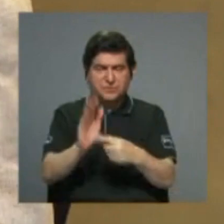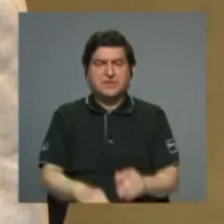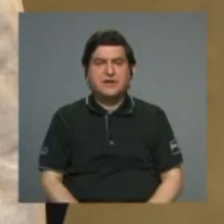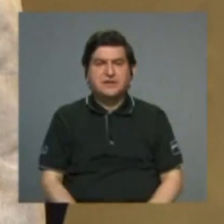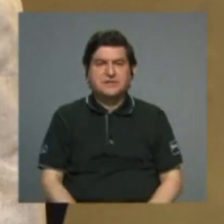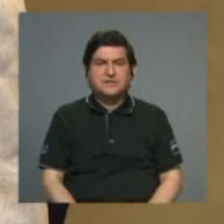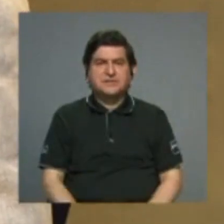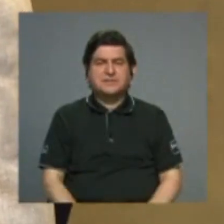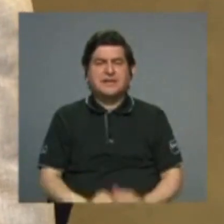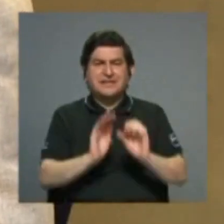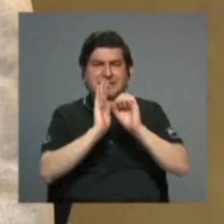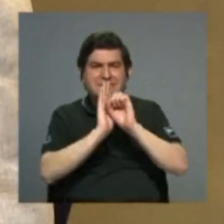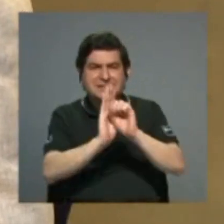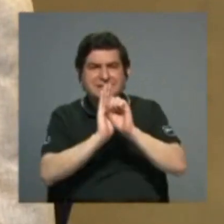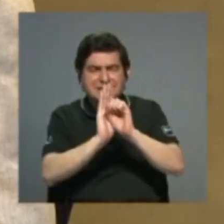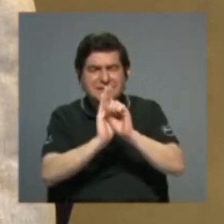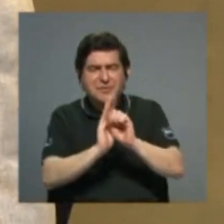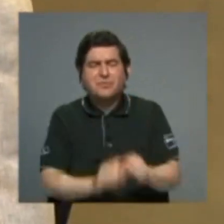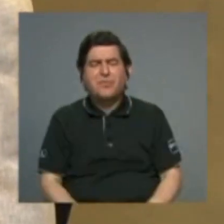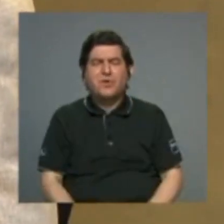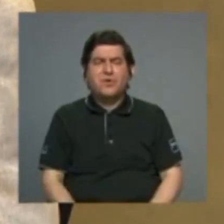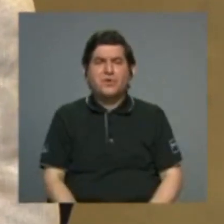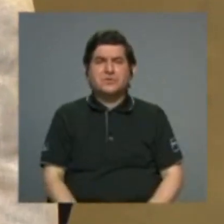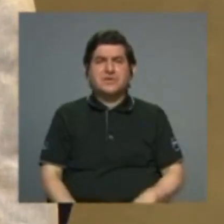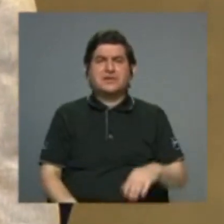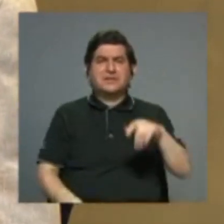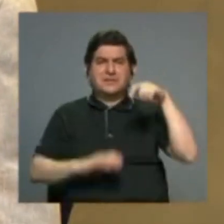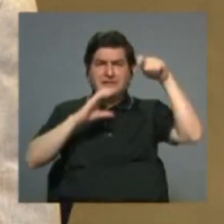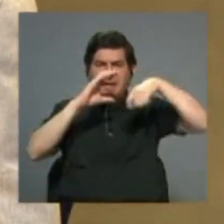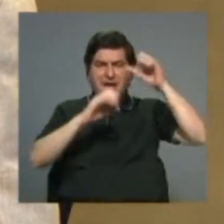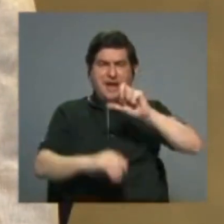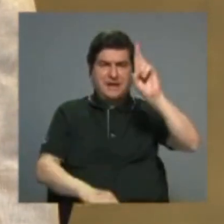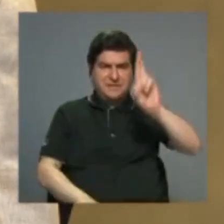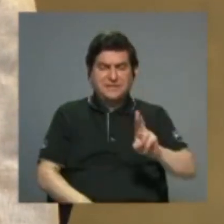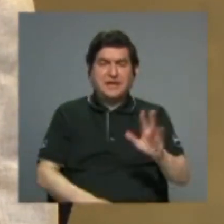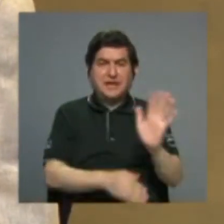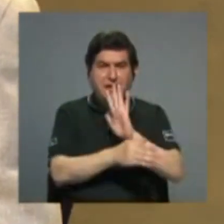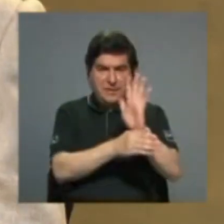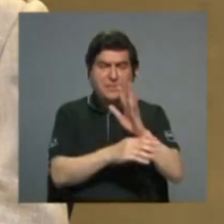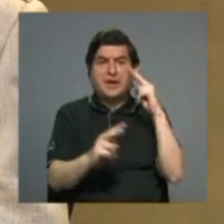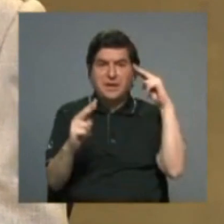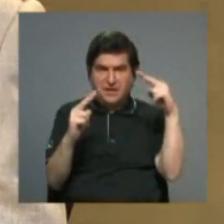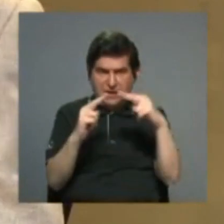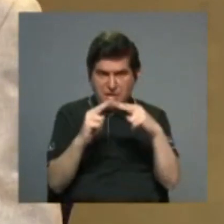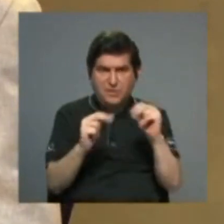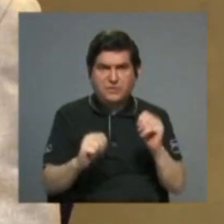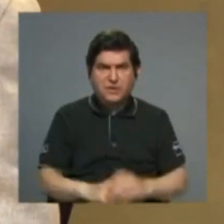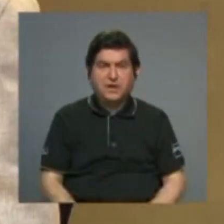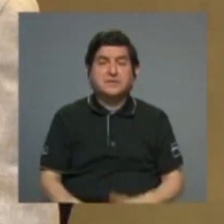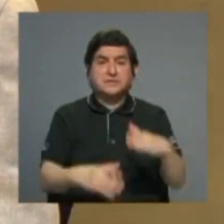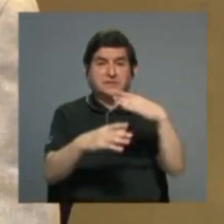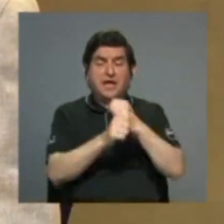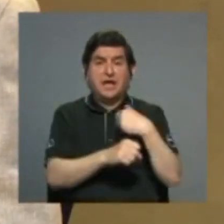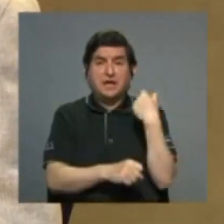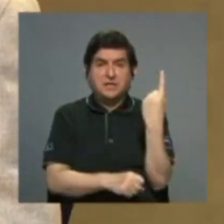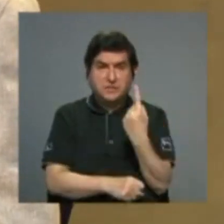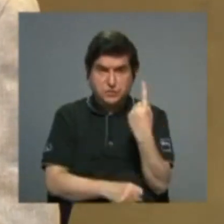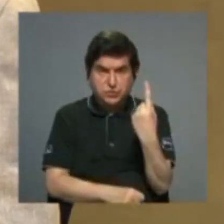los emblemáticos del cine tico, en donde hay películas que se conocen, películas hechas solo